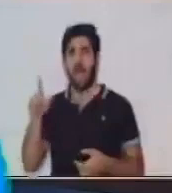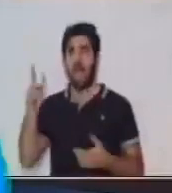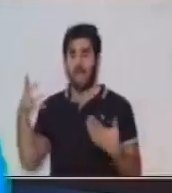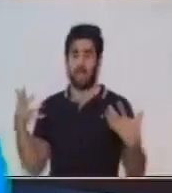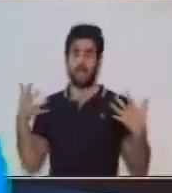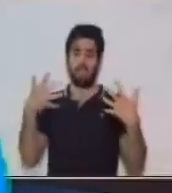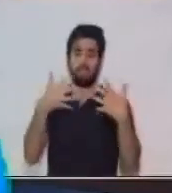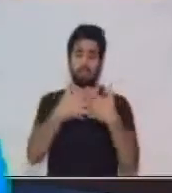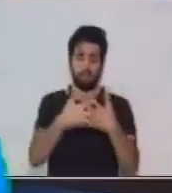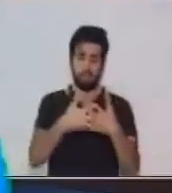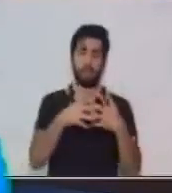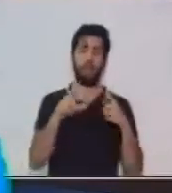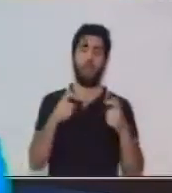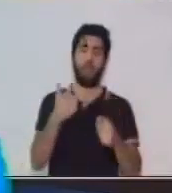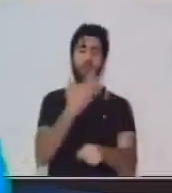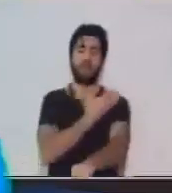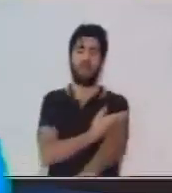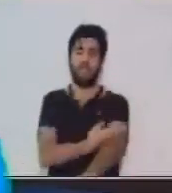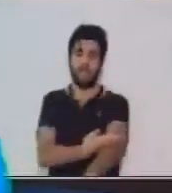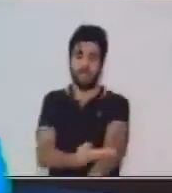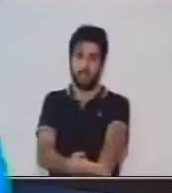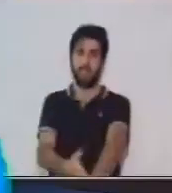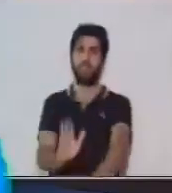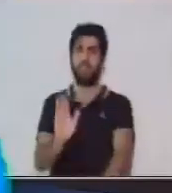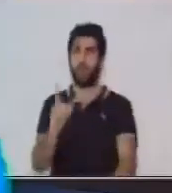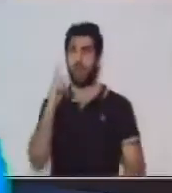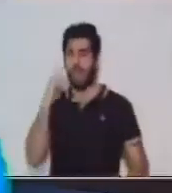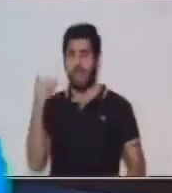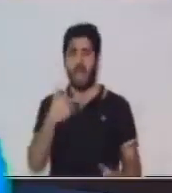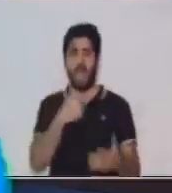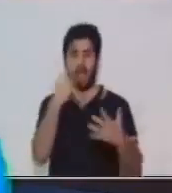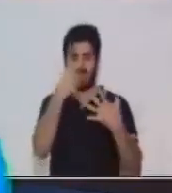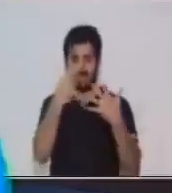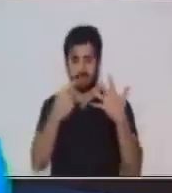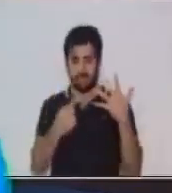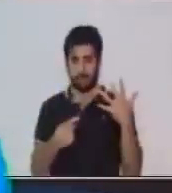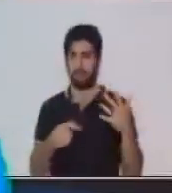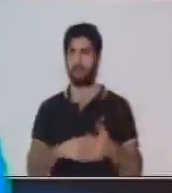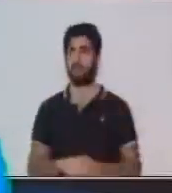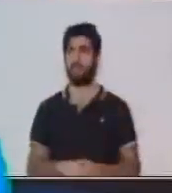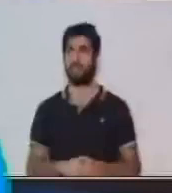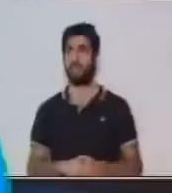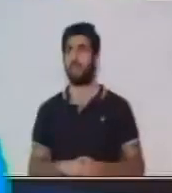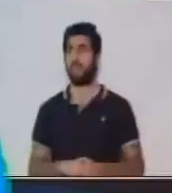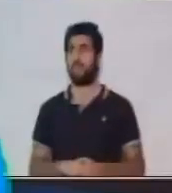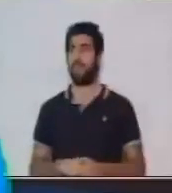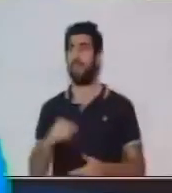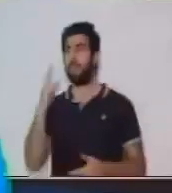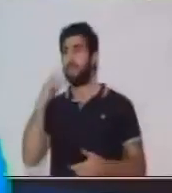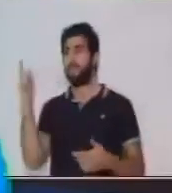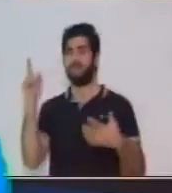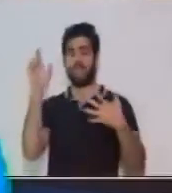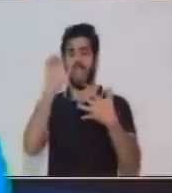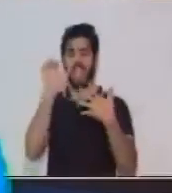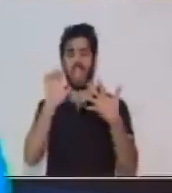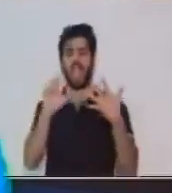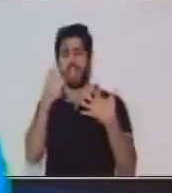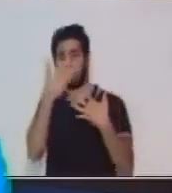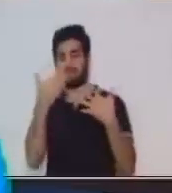el decir que tienen ciertos elementos los mitos. Y dentro de estos elementos te voy a colocar